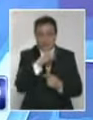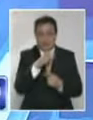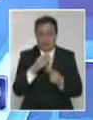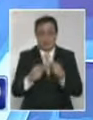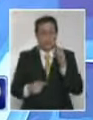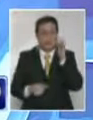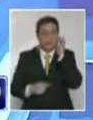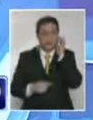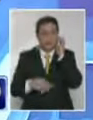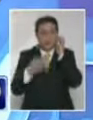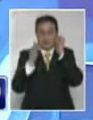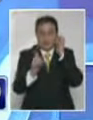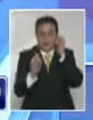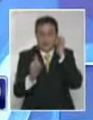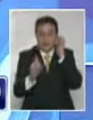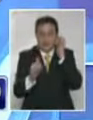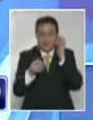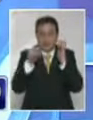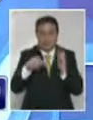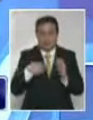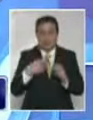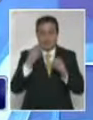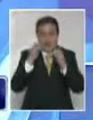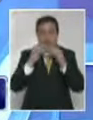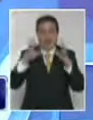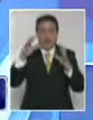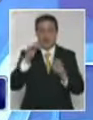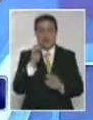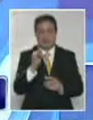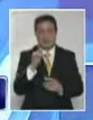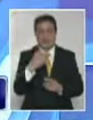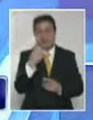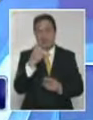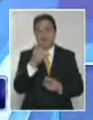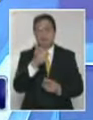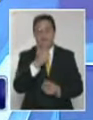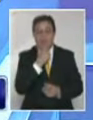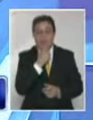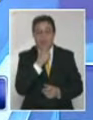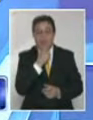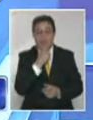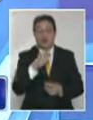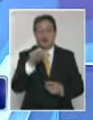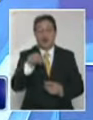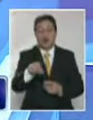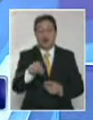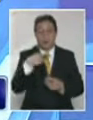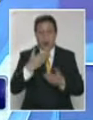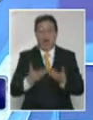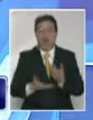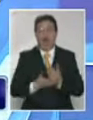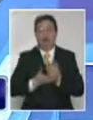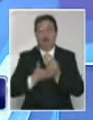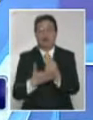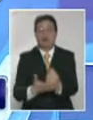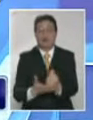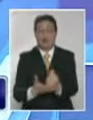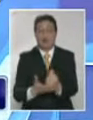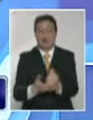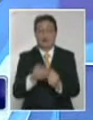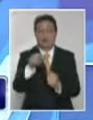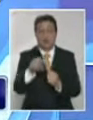Sí, claro, era lo que uno tenía, la concepción que uno tenía del periodismo, que el periodismo era un servicio,